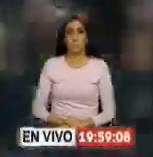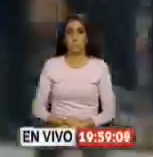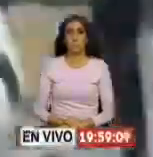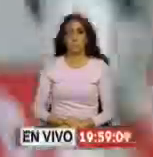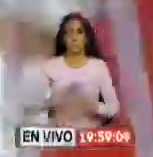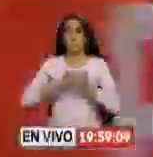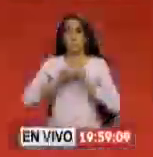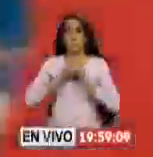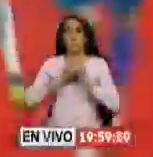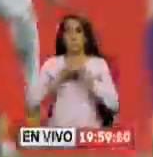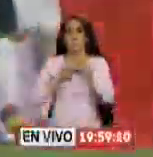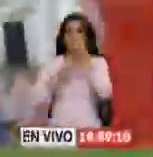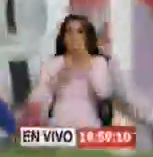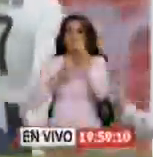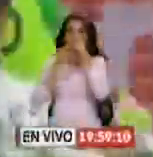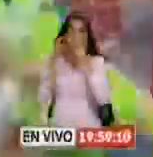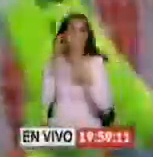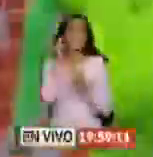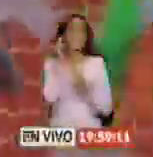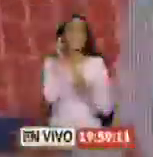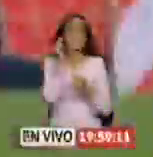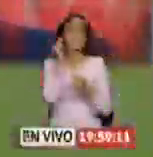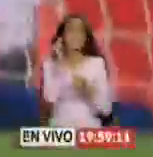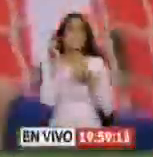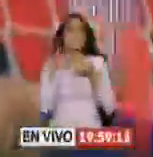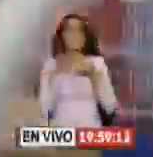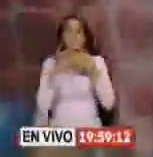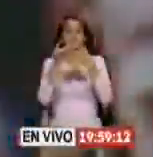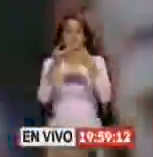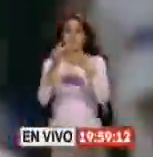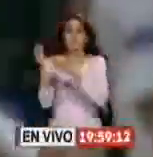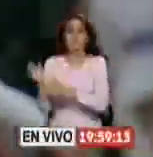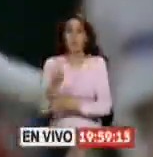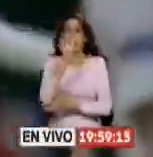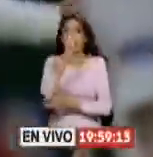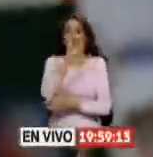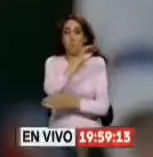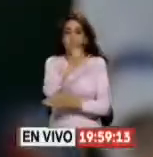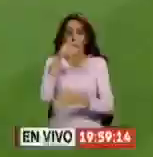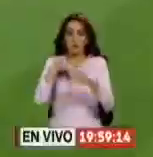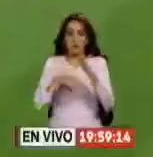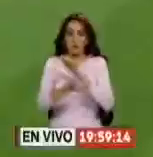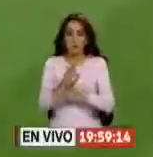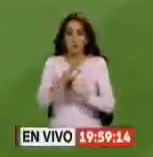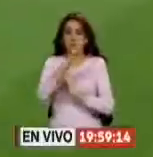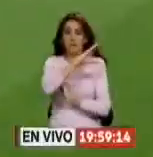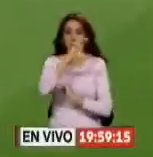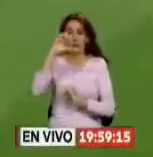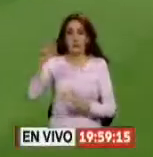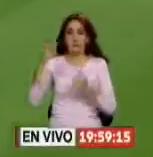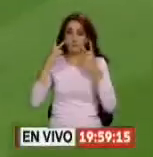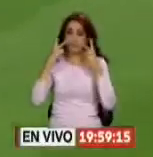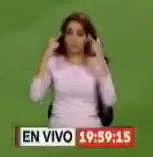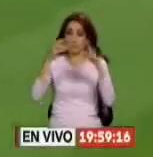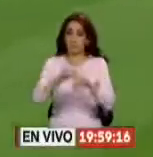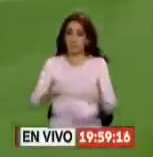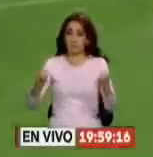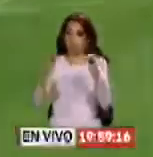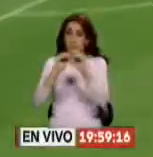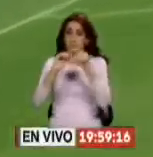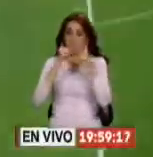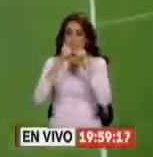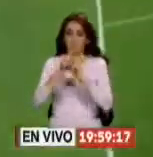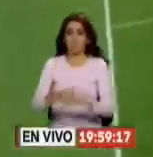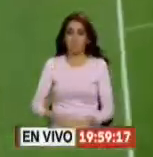Y en los deportes, Cristiano Ronaldo guía a la Juventus a los cuartos de final en la Champions League. No se pierda su magnífico